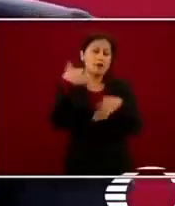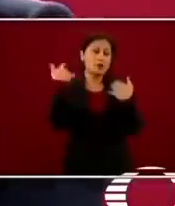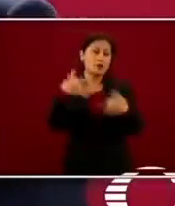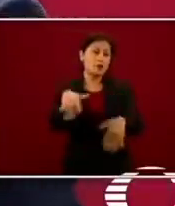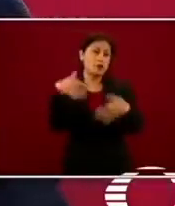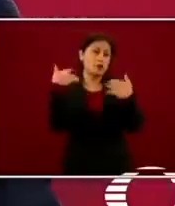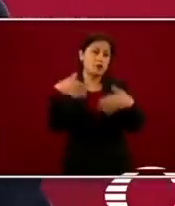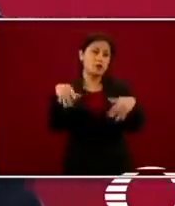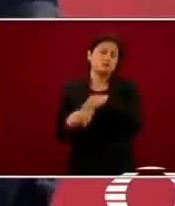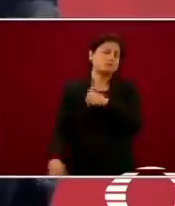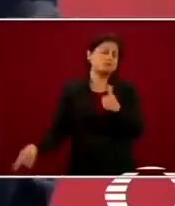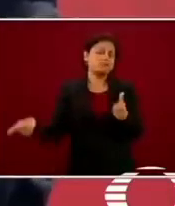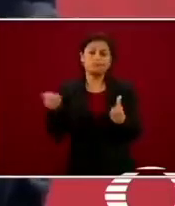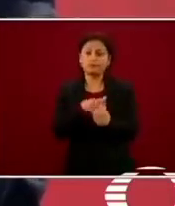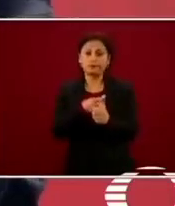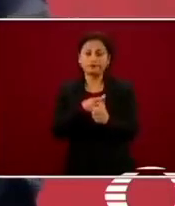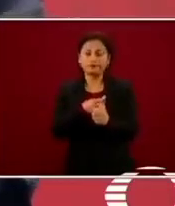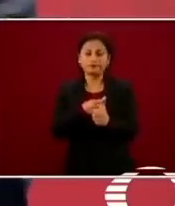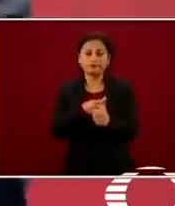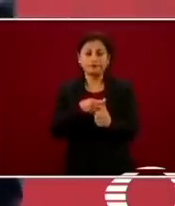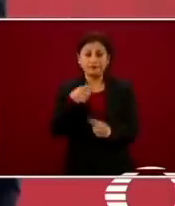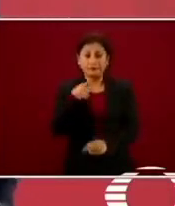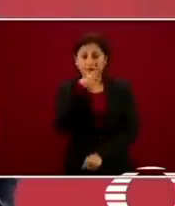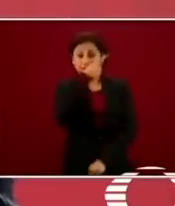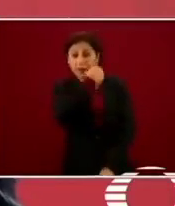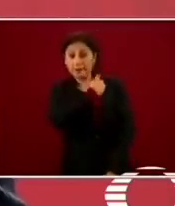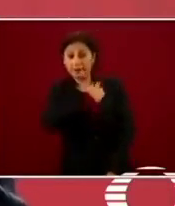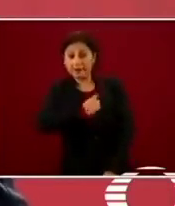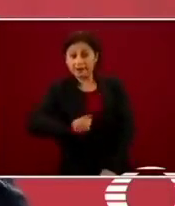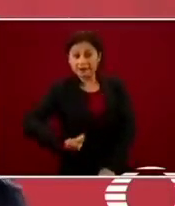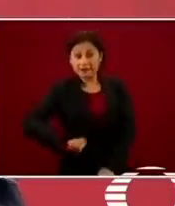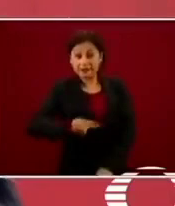No lo tenía ni Obama.